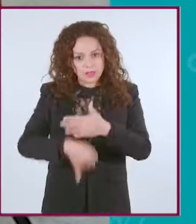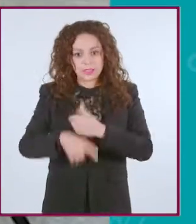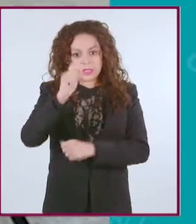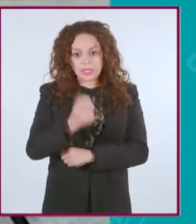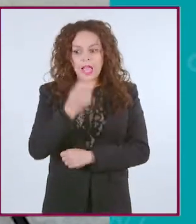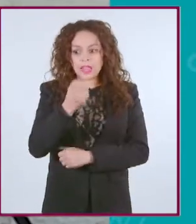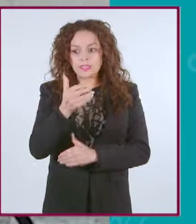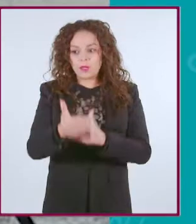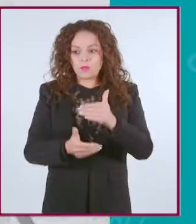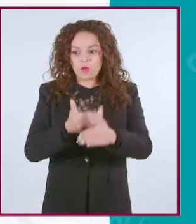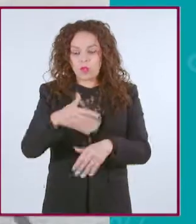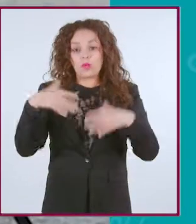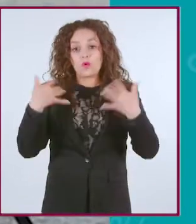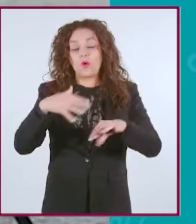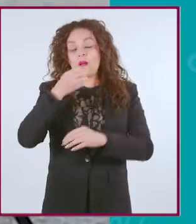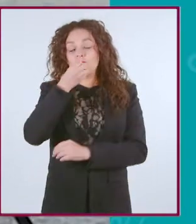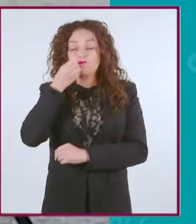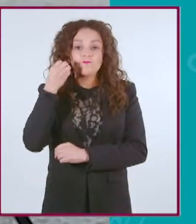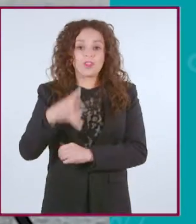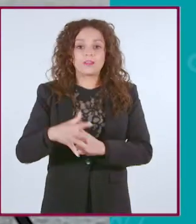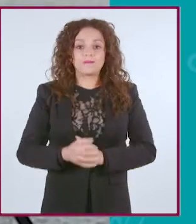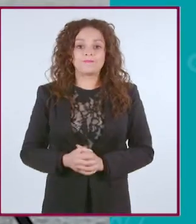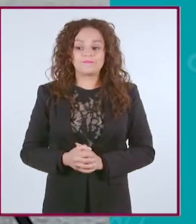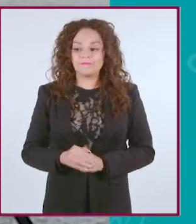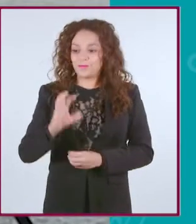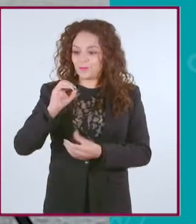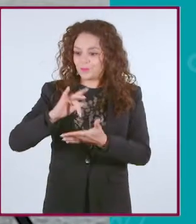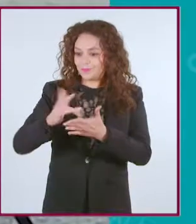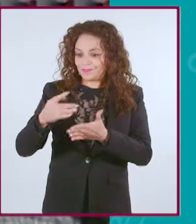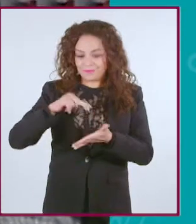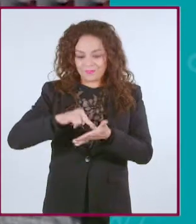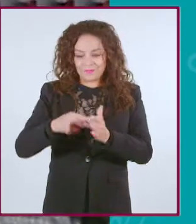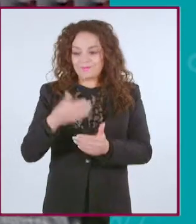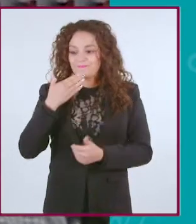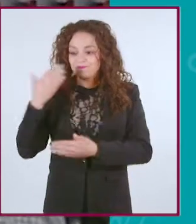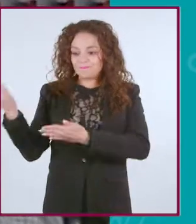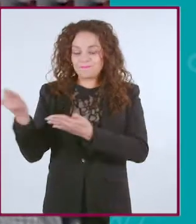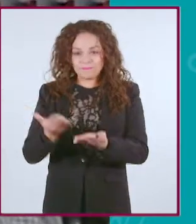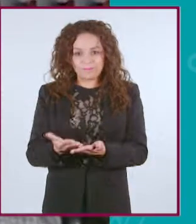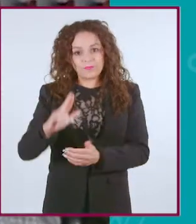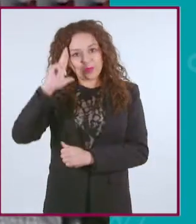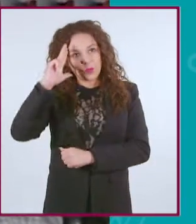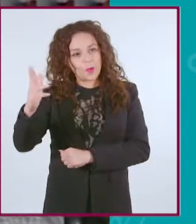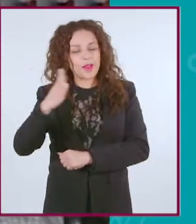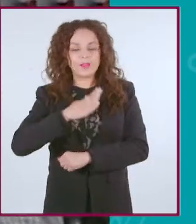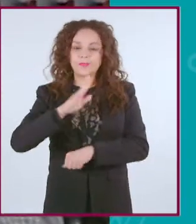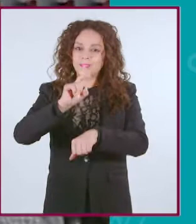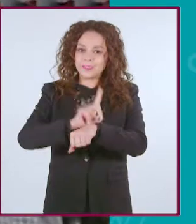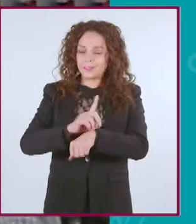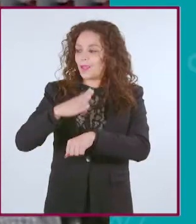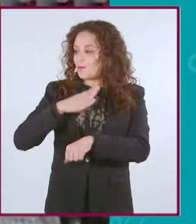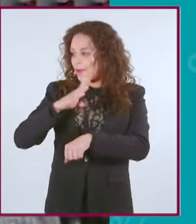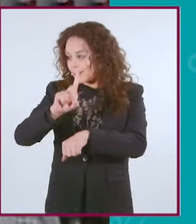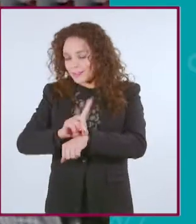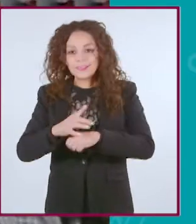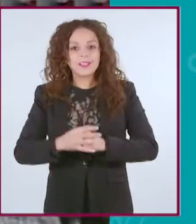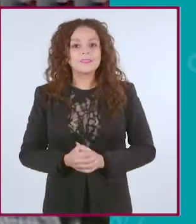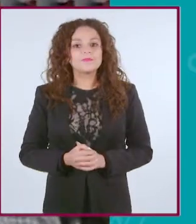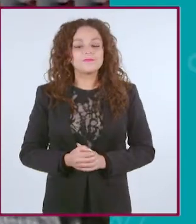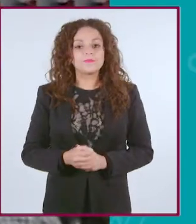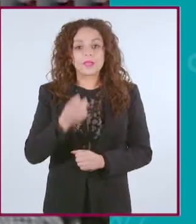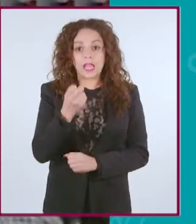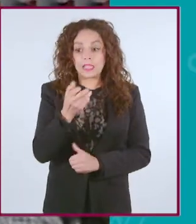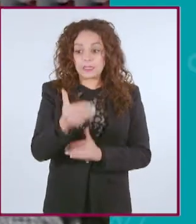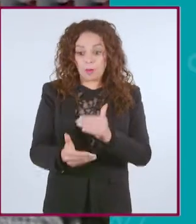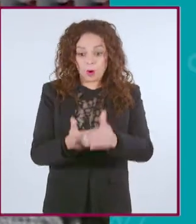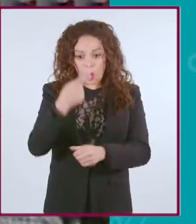este proceso que es maravilloso. Ingeniero, muchas gracias, bienvenido. Hola, buenos días, buenos días. Bueno, el proceso